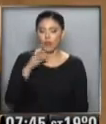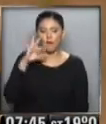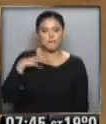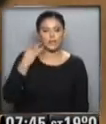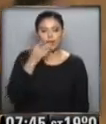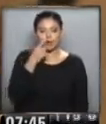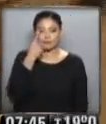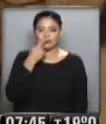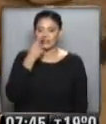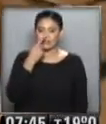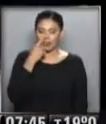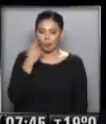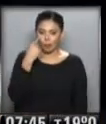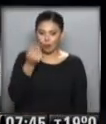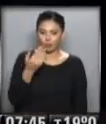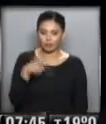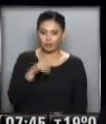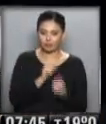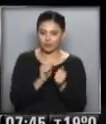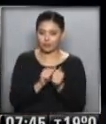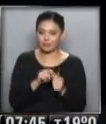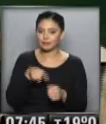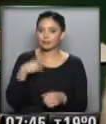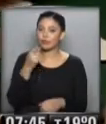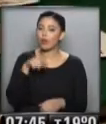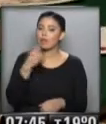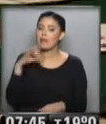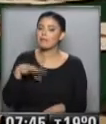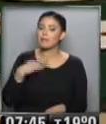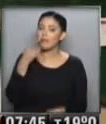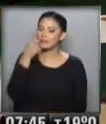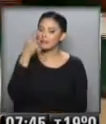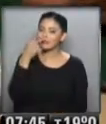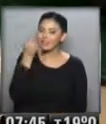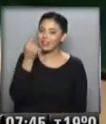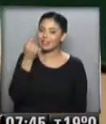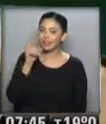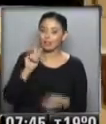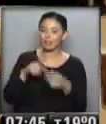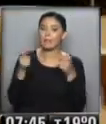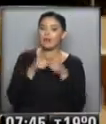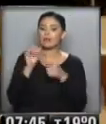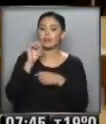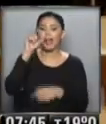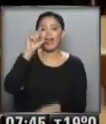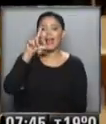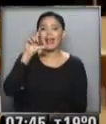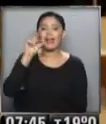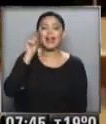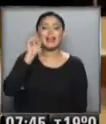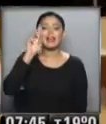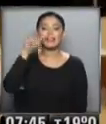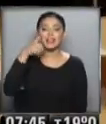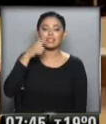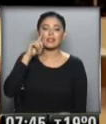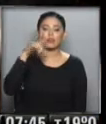misteriosa, interesante, como para conocer en este documental. Hablando de vidas misteriosas e interesantes, El Gran Simulador lleva a la pantalla a uno de